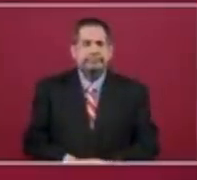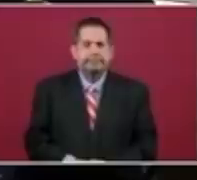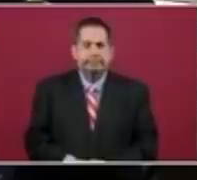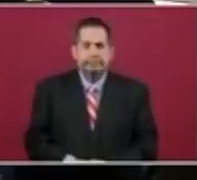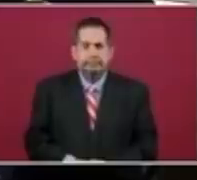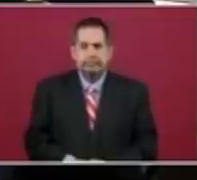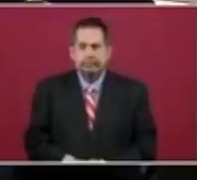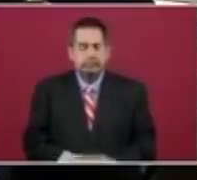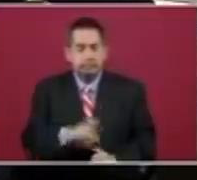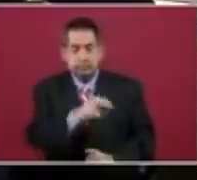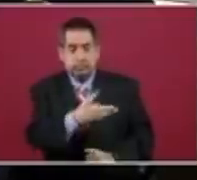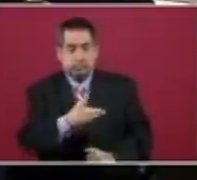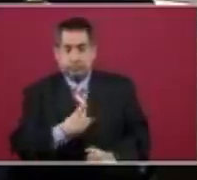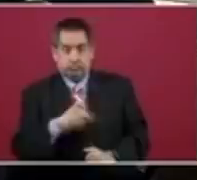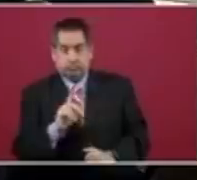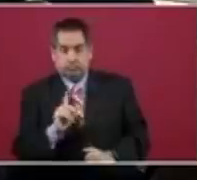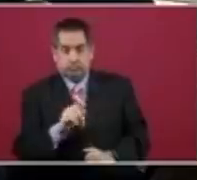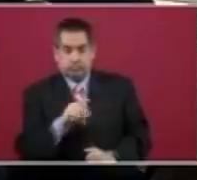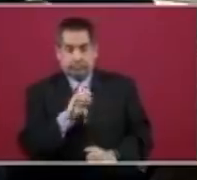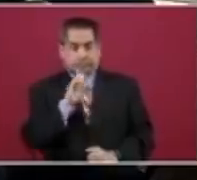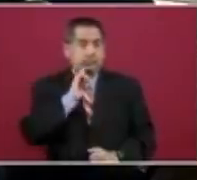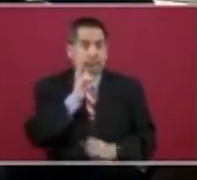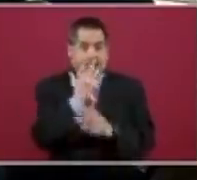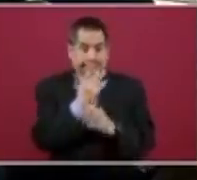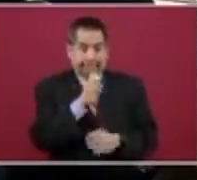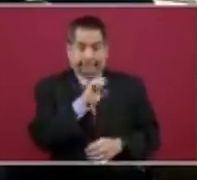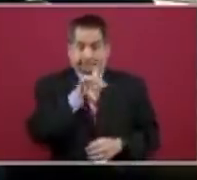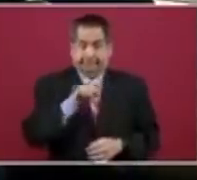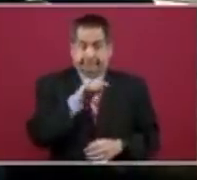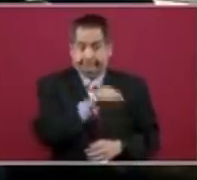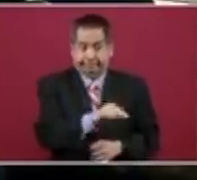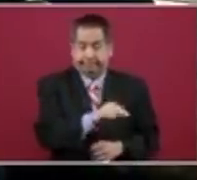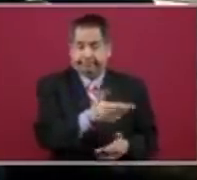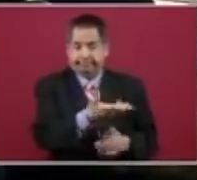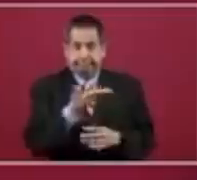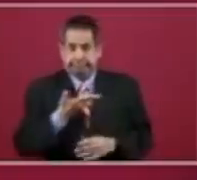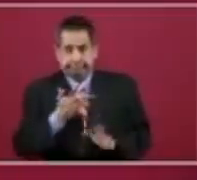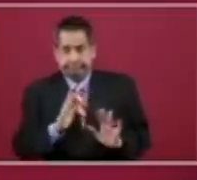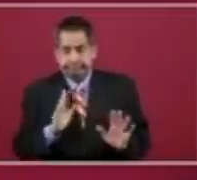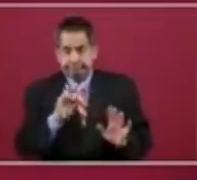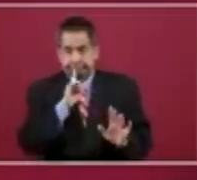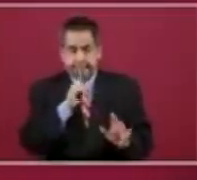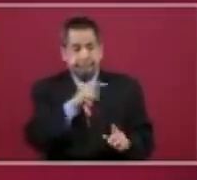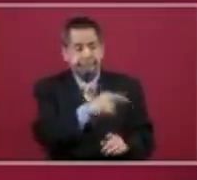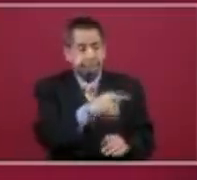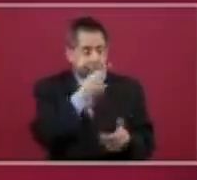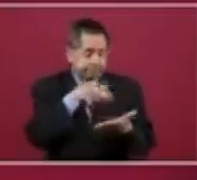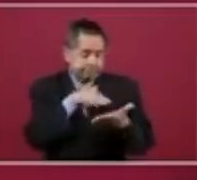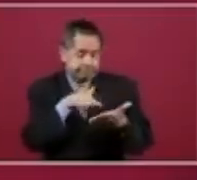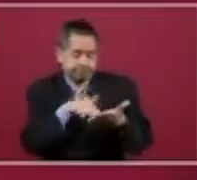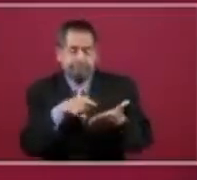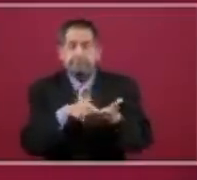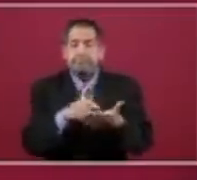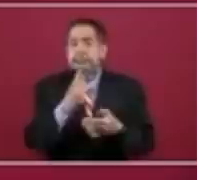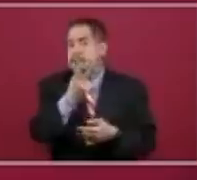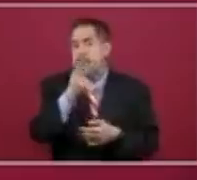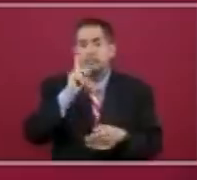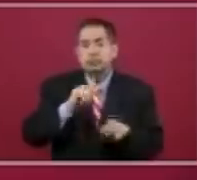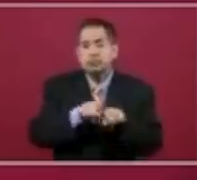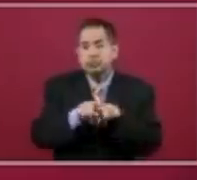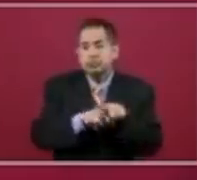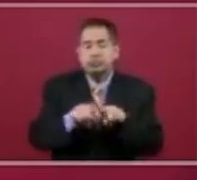No me lo pidió ella. En la carta me habla de sus dos